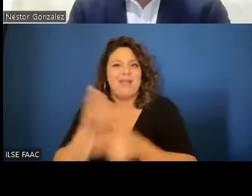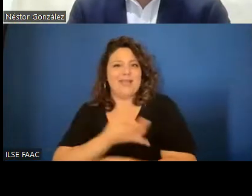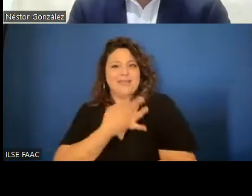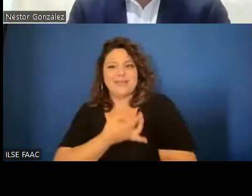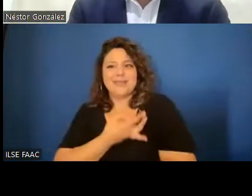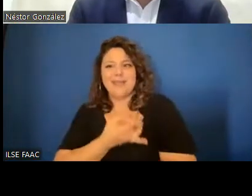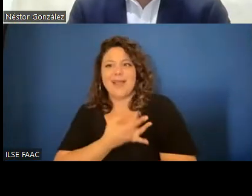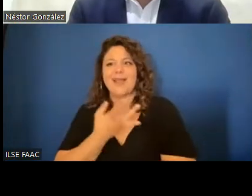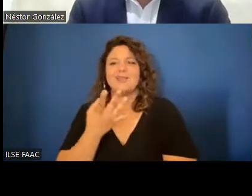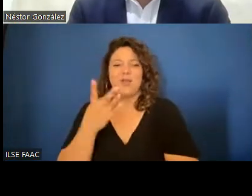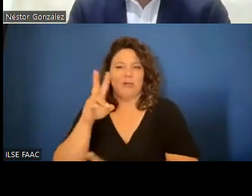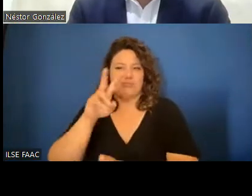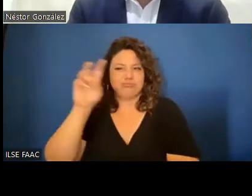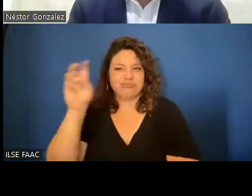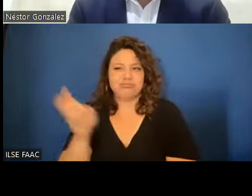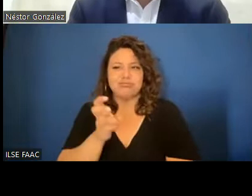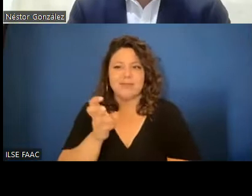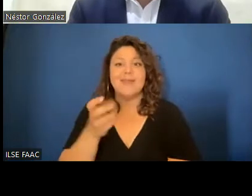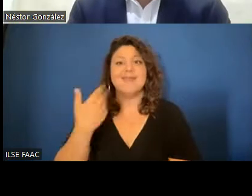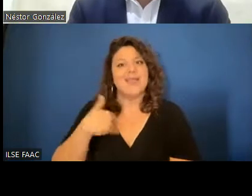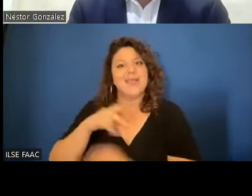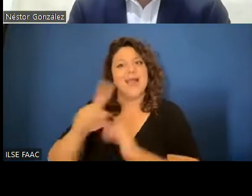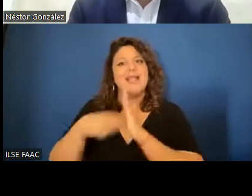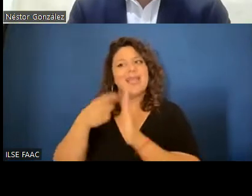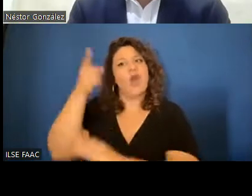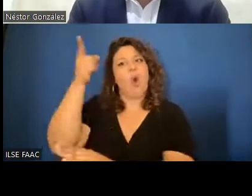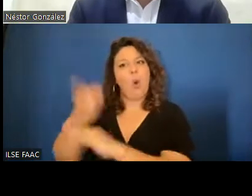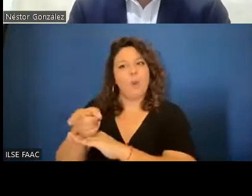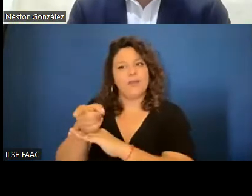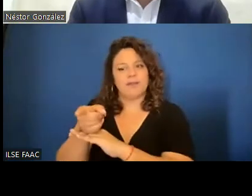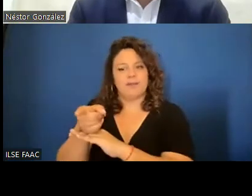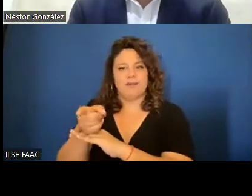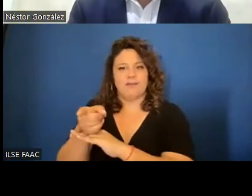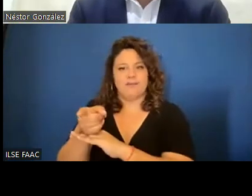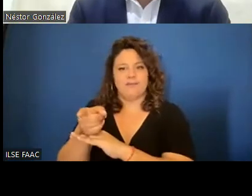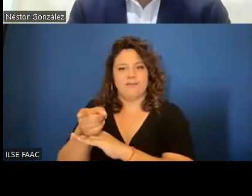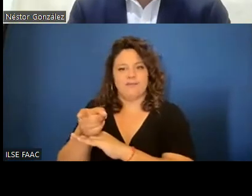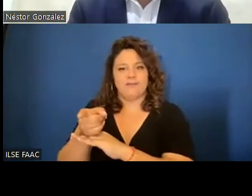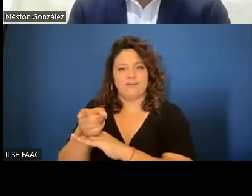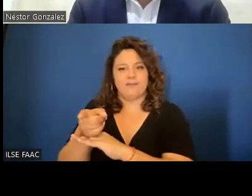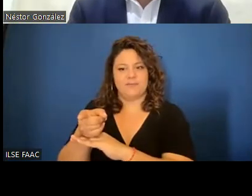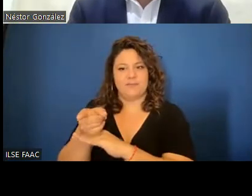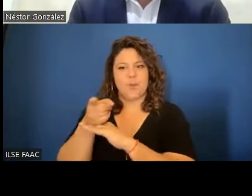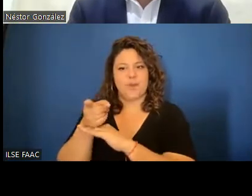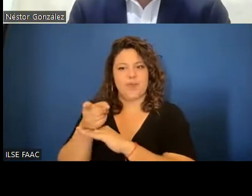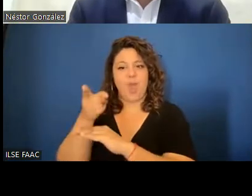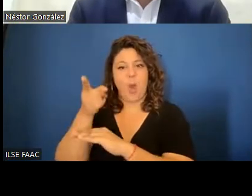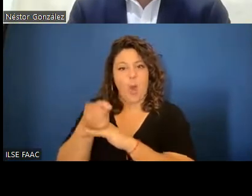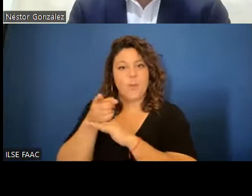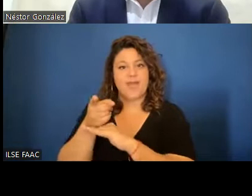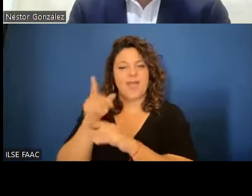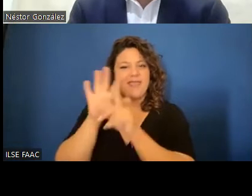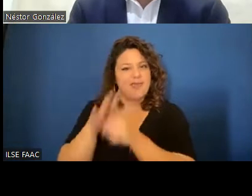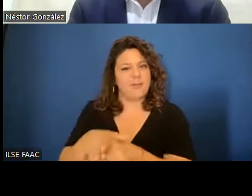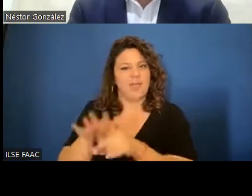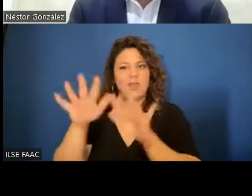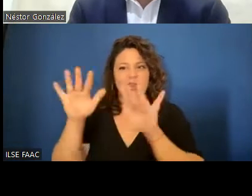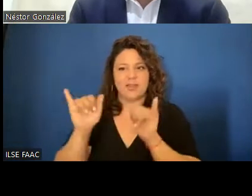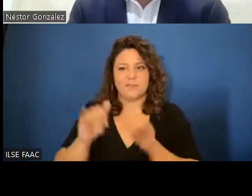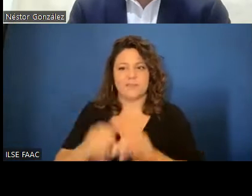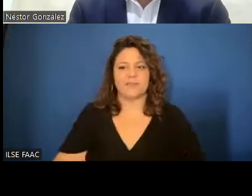estos, que son, sobre todo el penal, que es un proceso bastante más serio, con otros